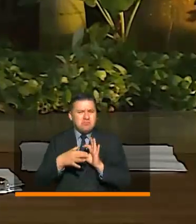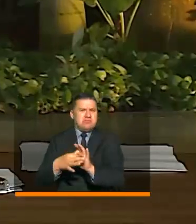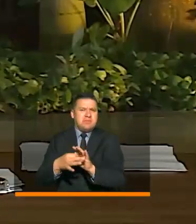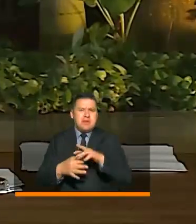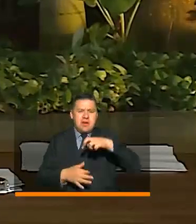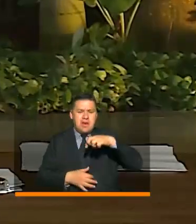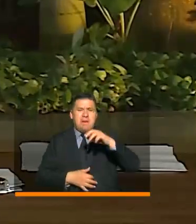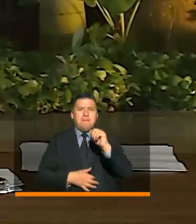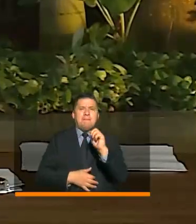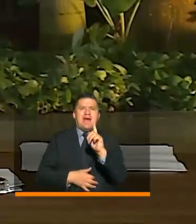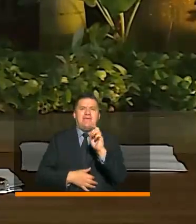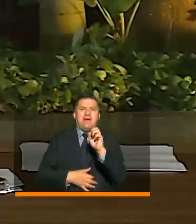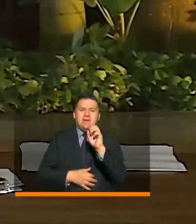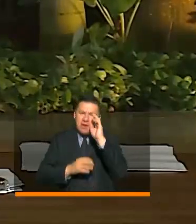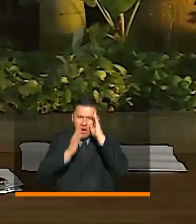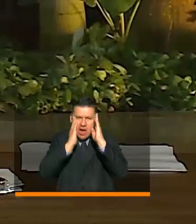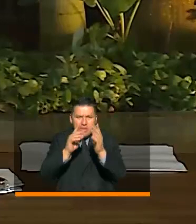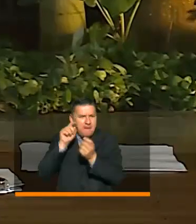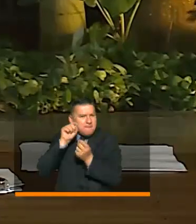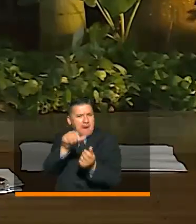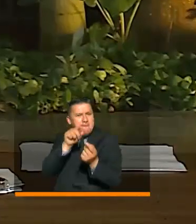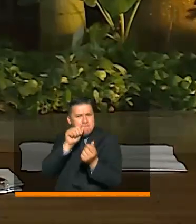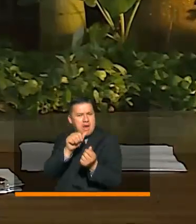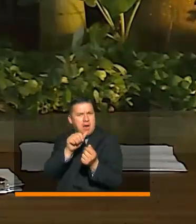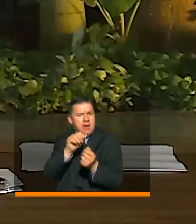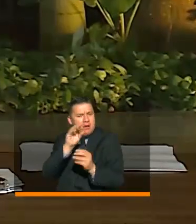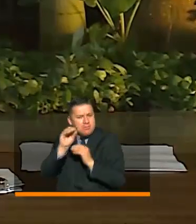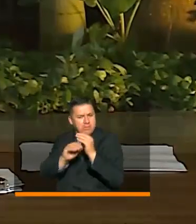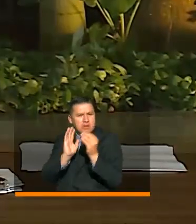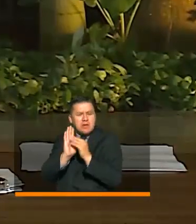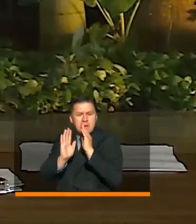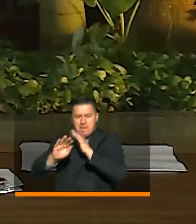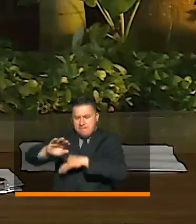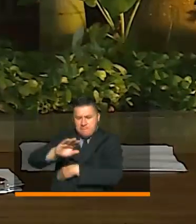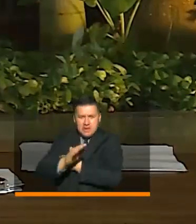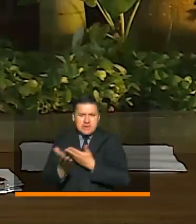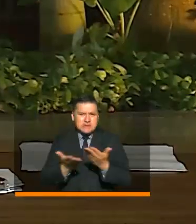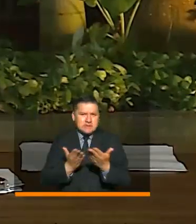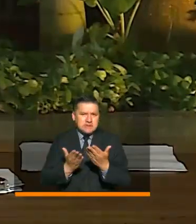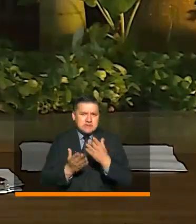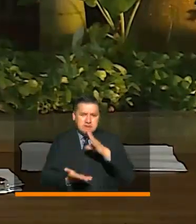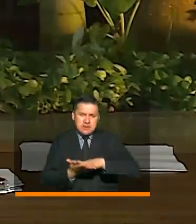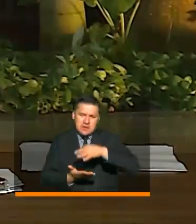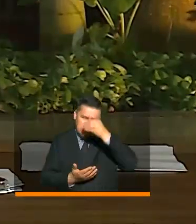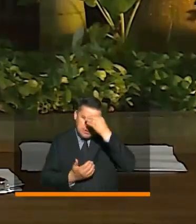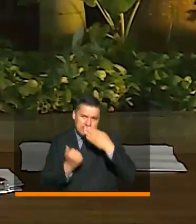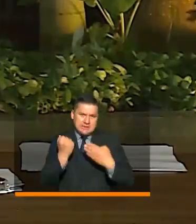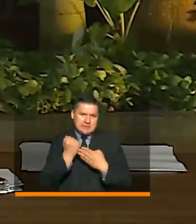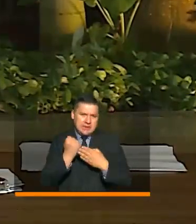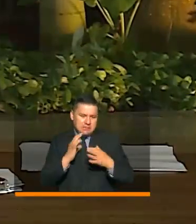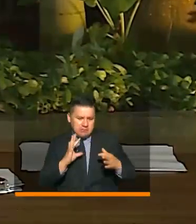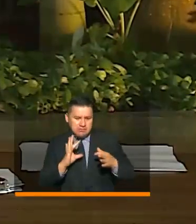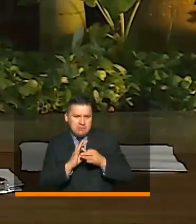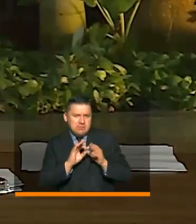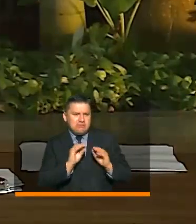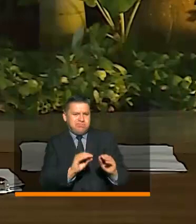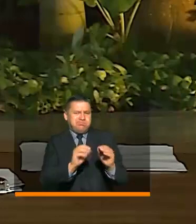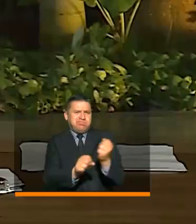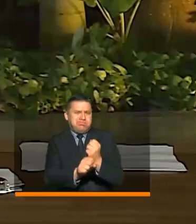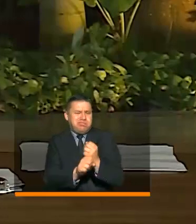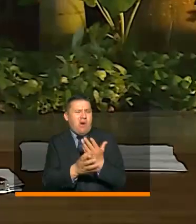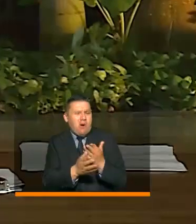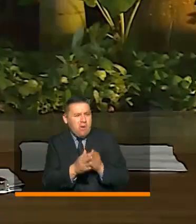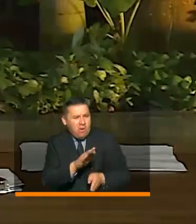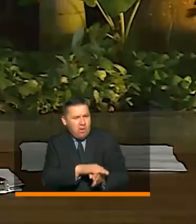el PAEF con las nuevas líneas de atención que se han construido entre el Ministerio y el Servicio Nacional de Aprendizaje para la formación de